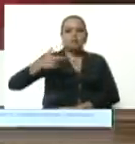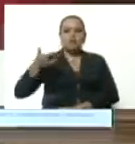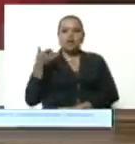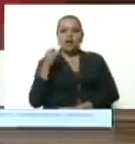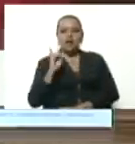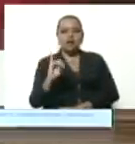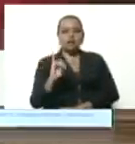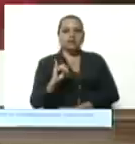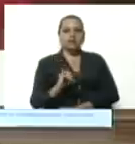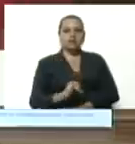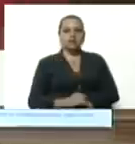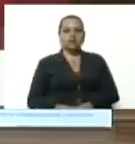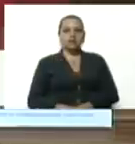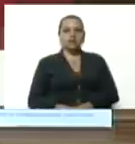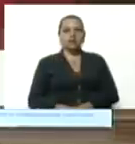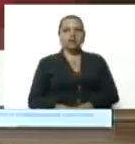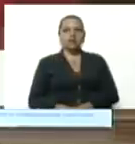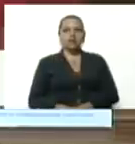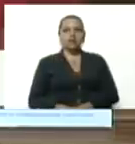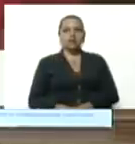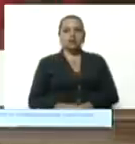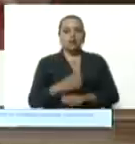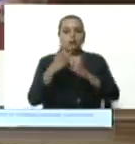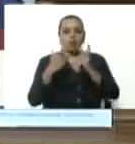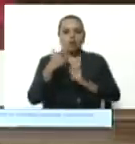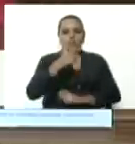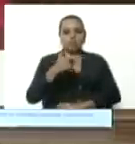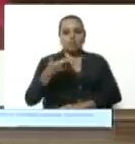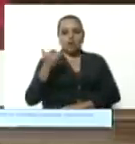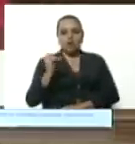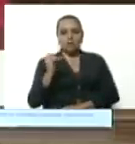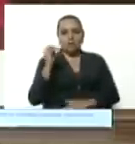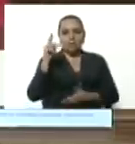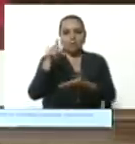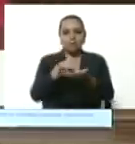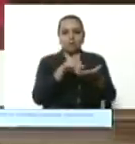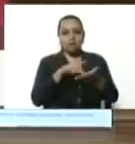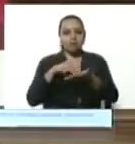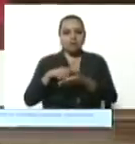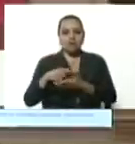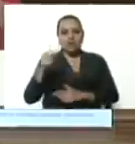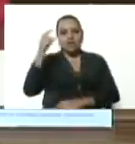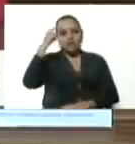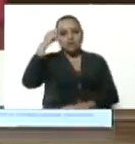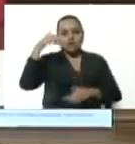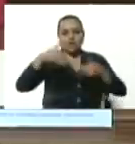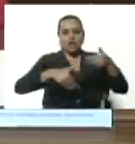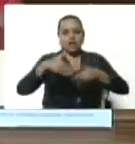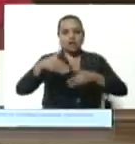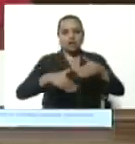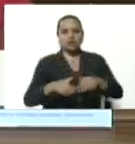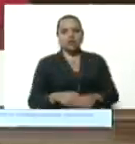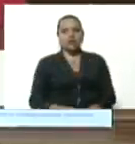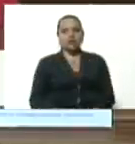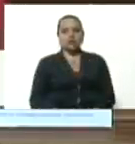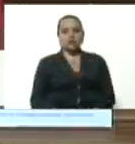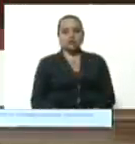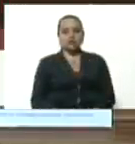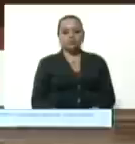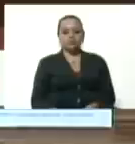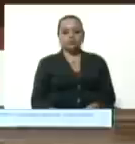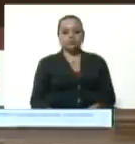cuánta población, el estimado, cuánta población va a haber para los días de las elecciones. En este caso